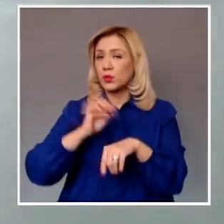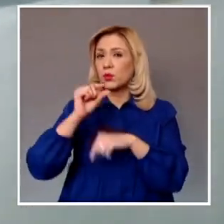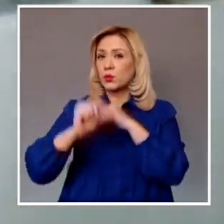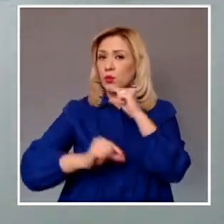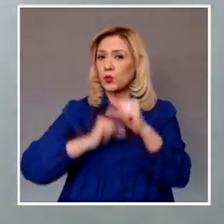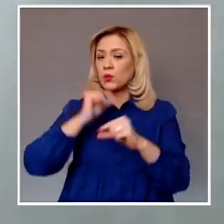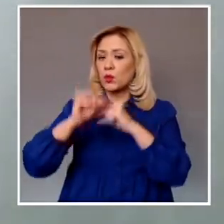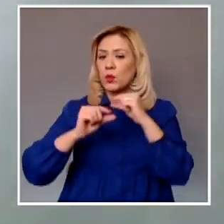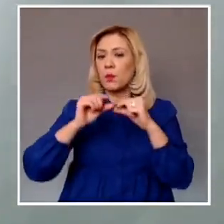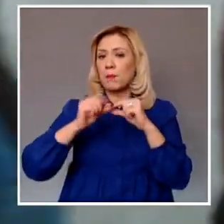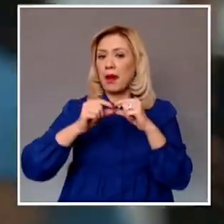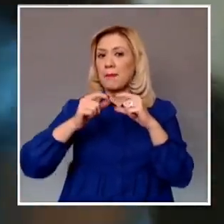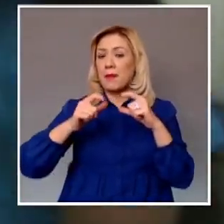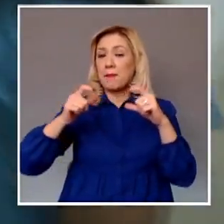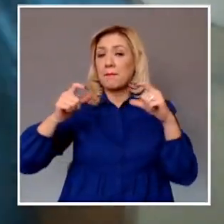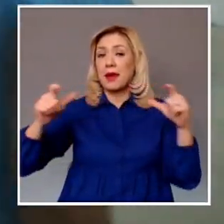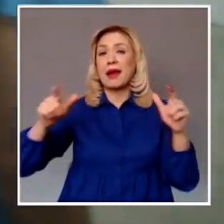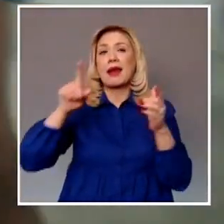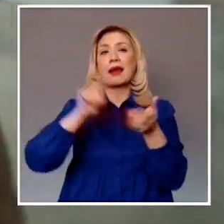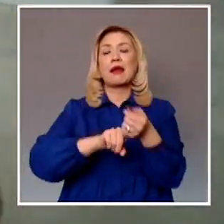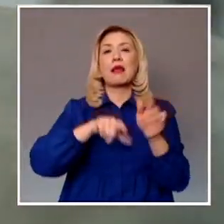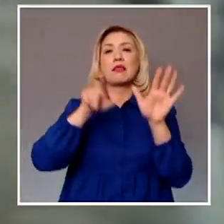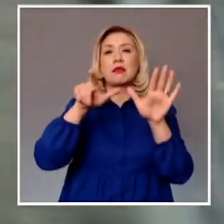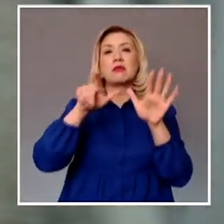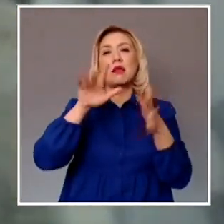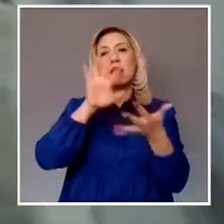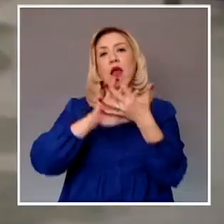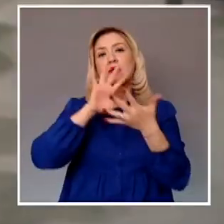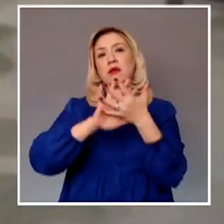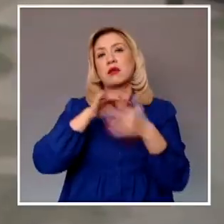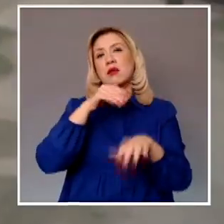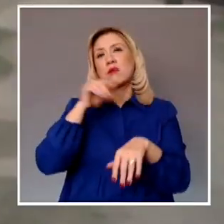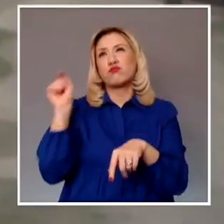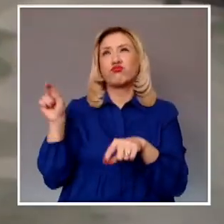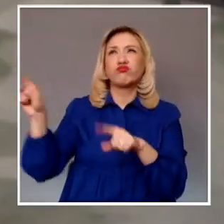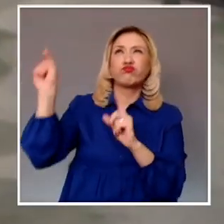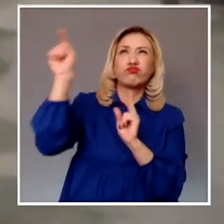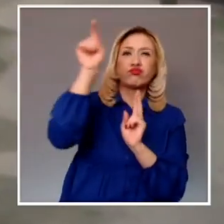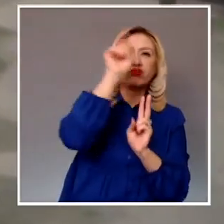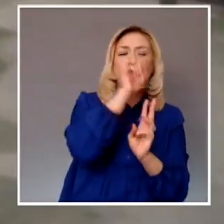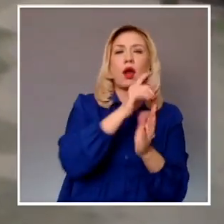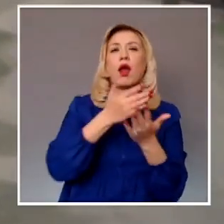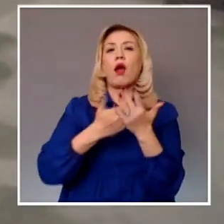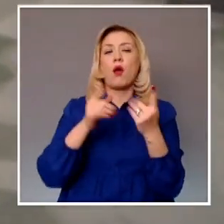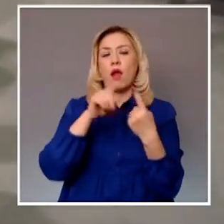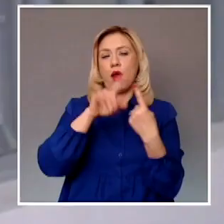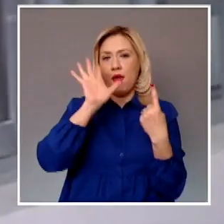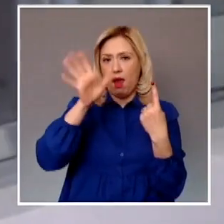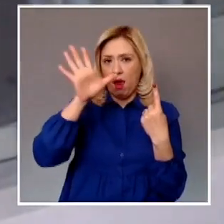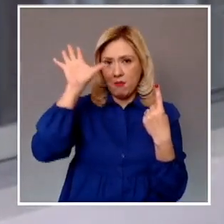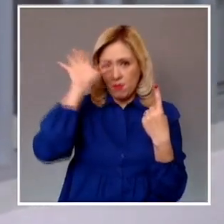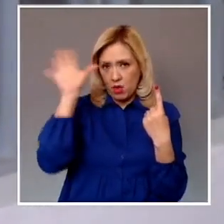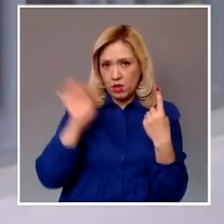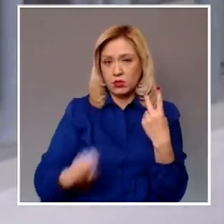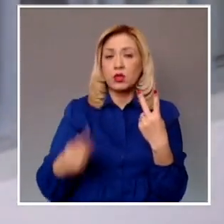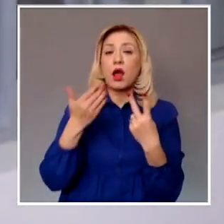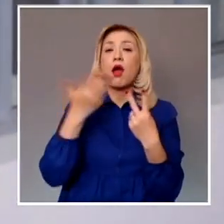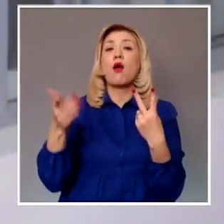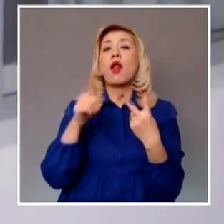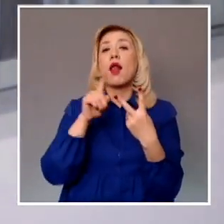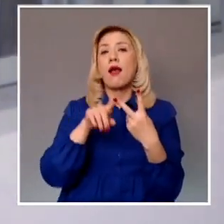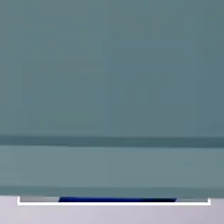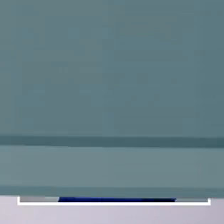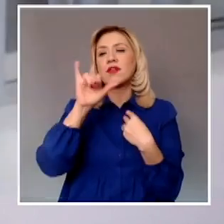de 17 centros penitenciarios. El siguiente centro en donde operará el sistema será el penal de Villa Aldama, ubicado en